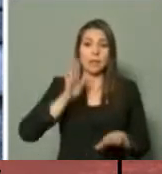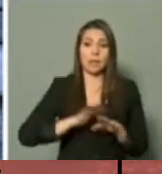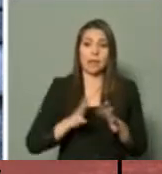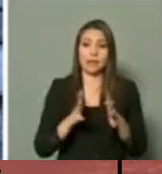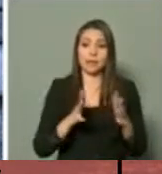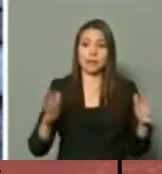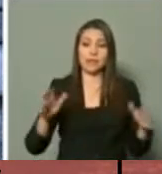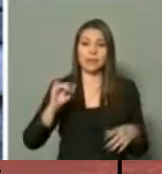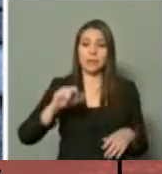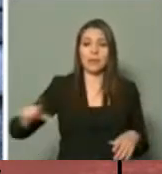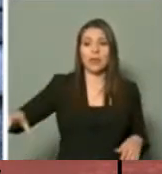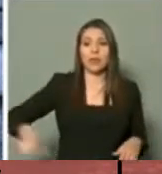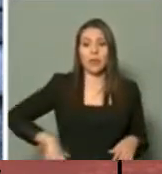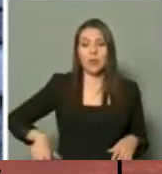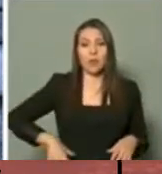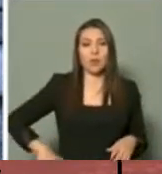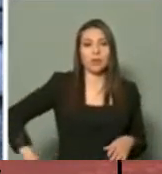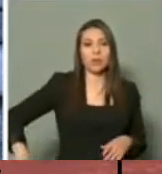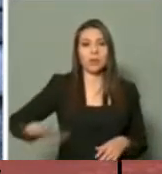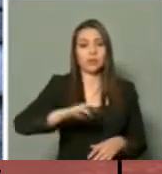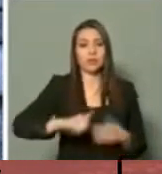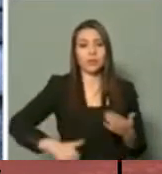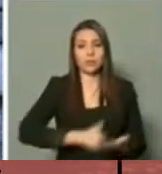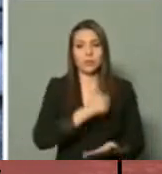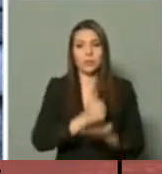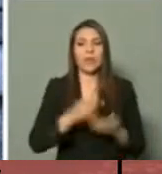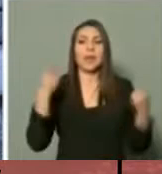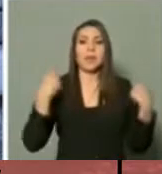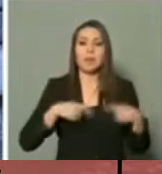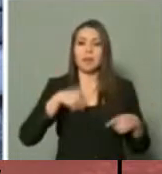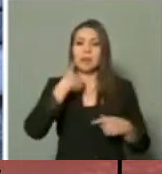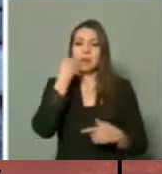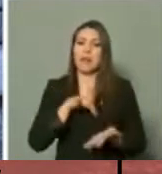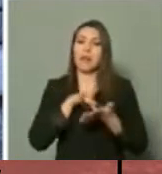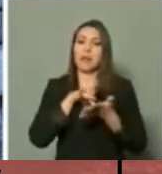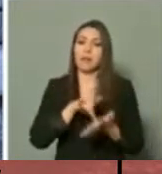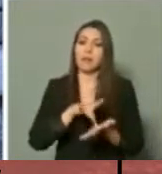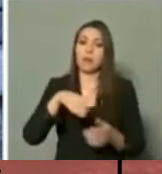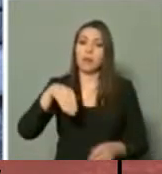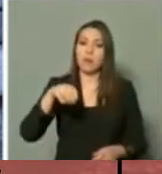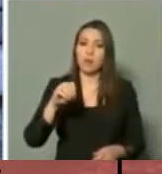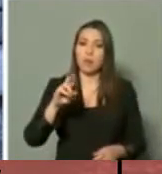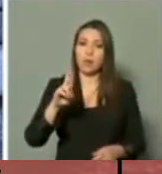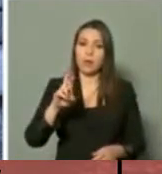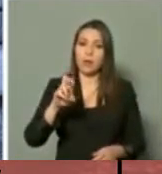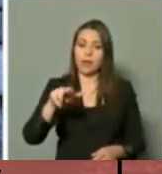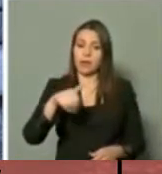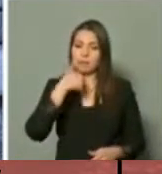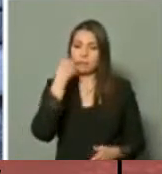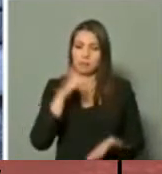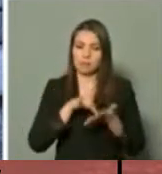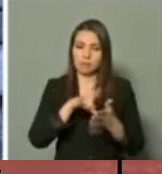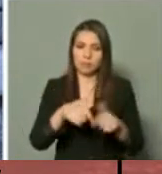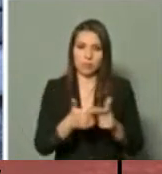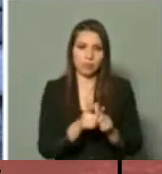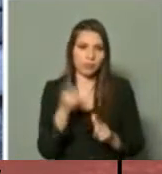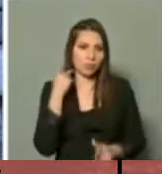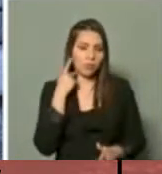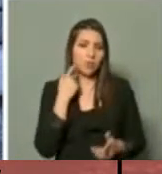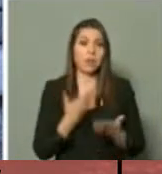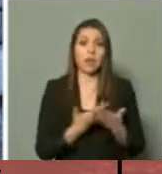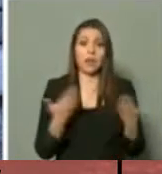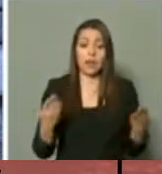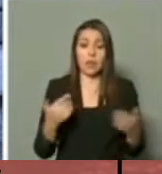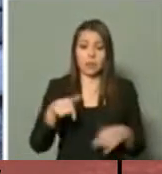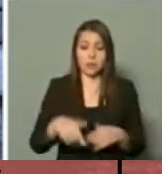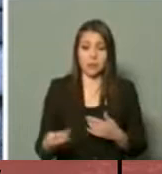porque gobernamos la ciudad, porque la gente está con Morena. Y quiero decirles que este es un espacio para